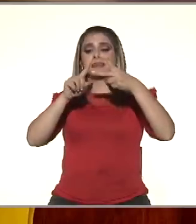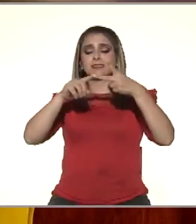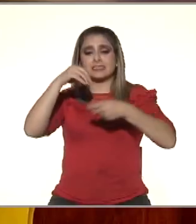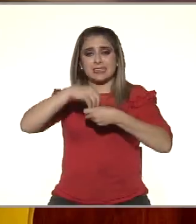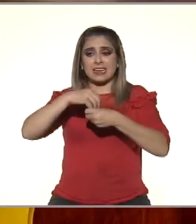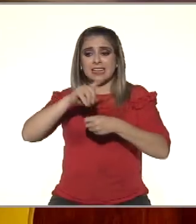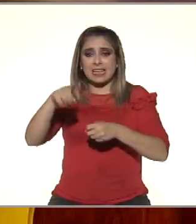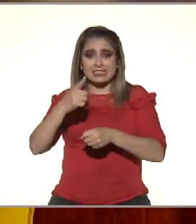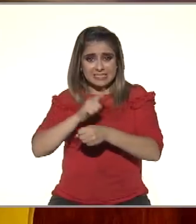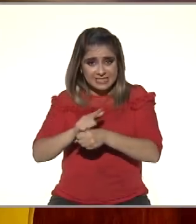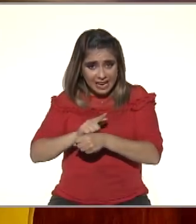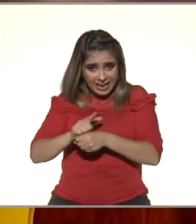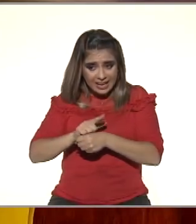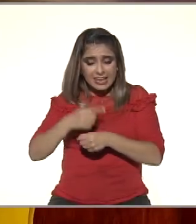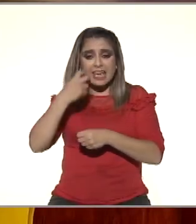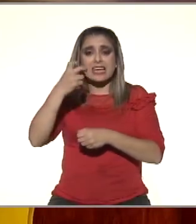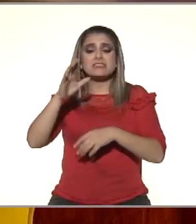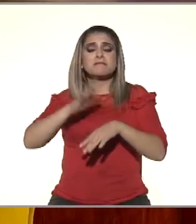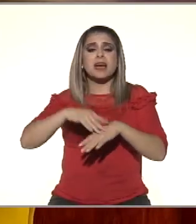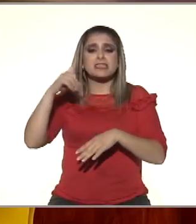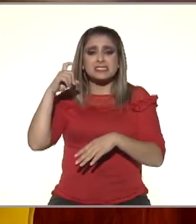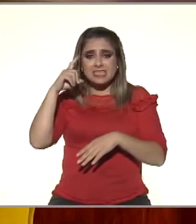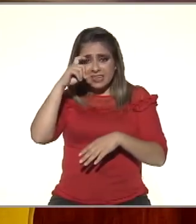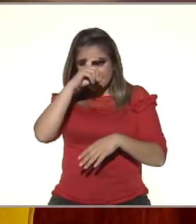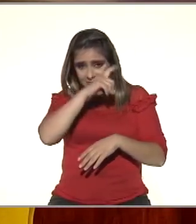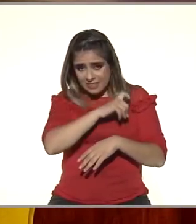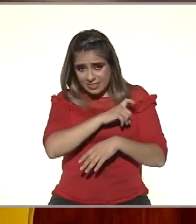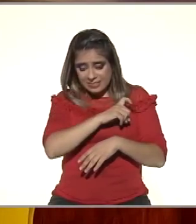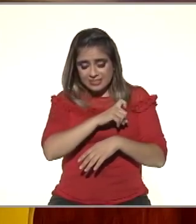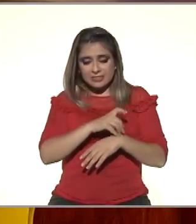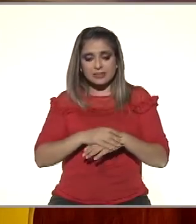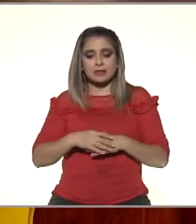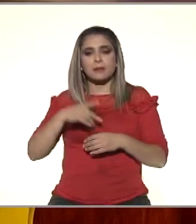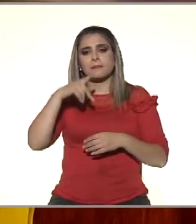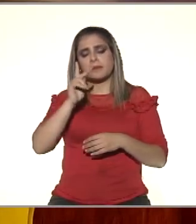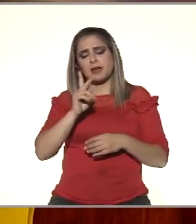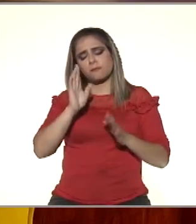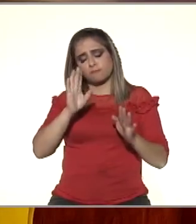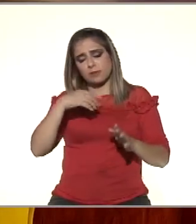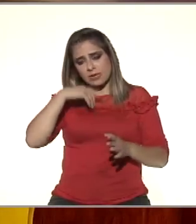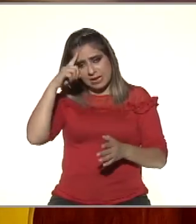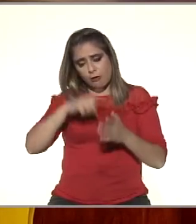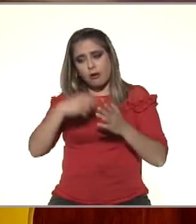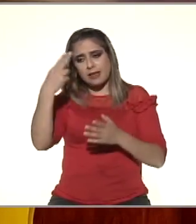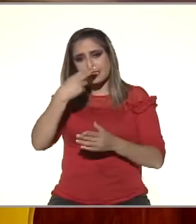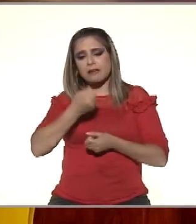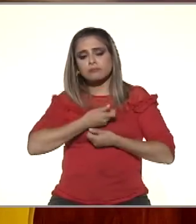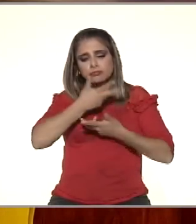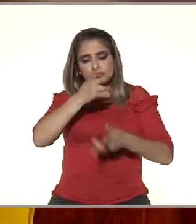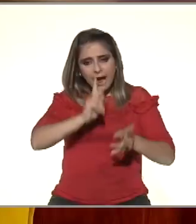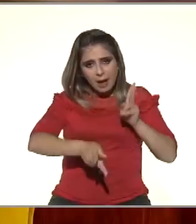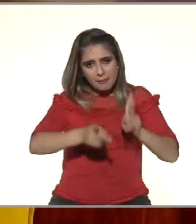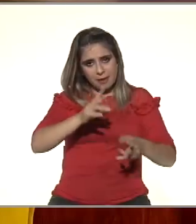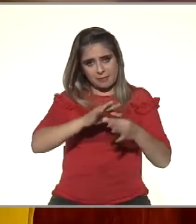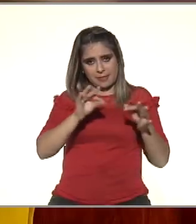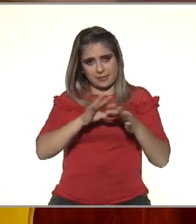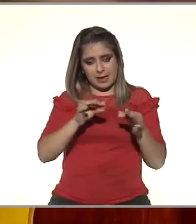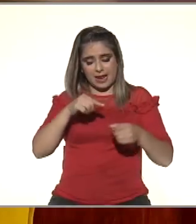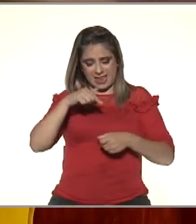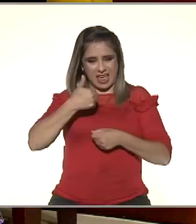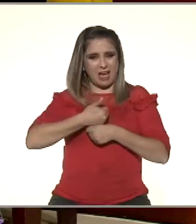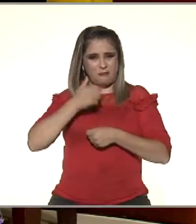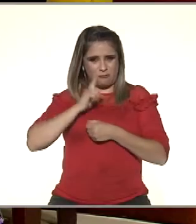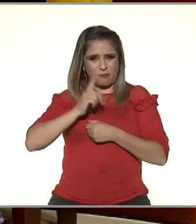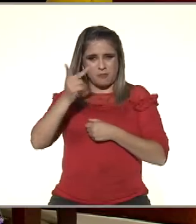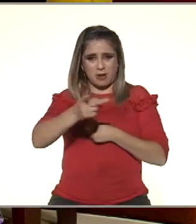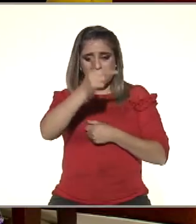sea mucho más complicada. Pero pensando en lo que hemos estado diciendo, creo que hay que hablarlo. Y entonces esta abuela que hace esta pregunta, creo